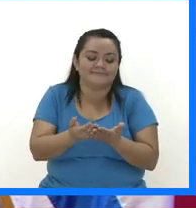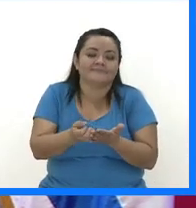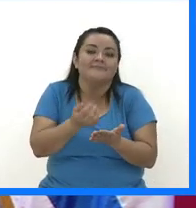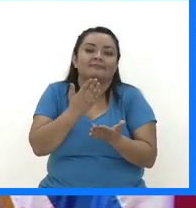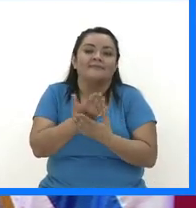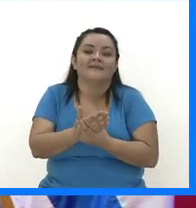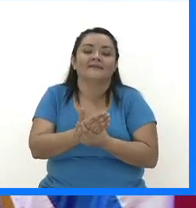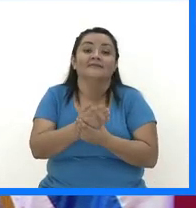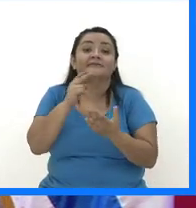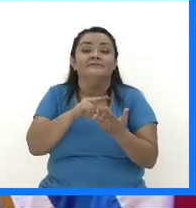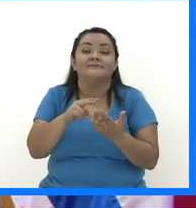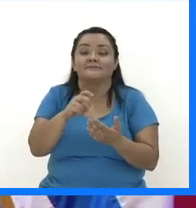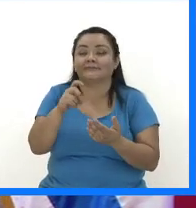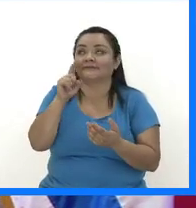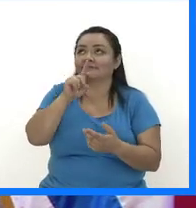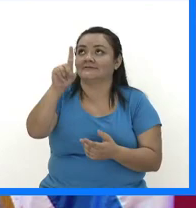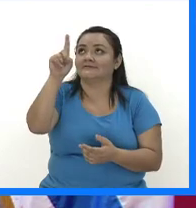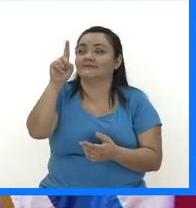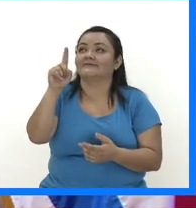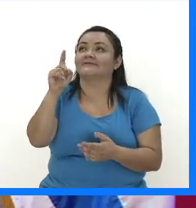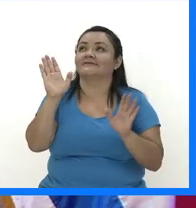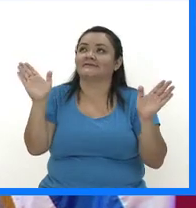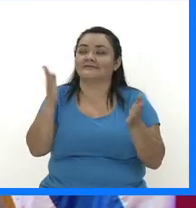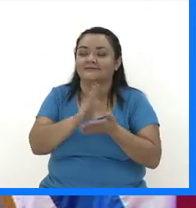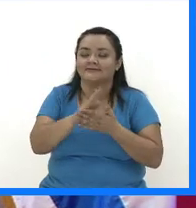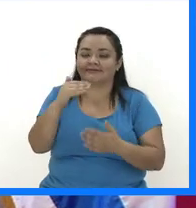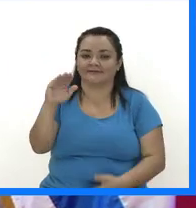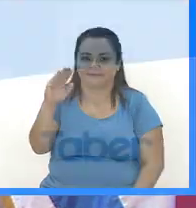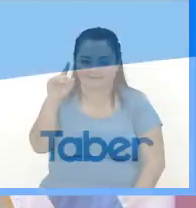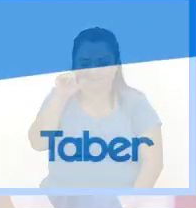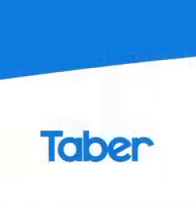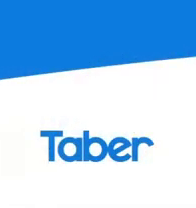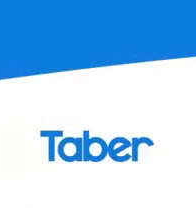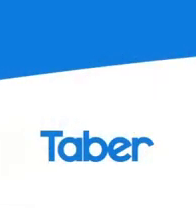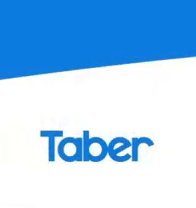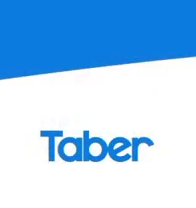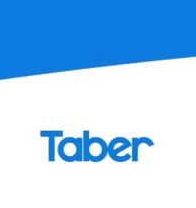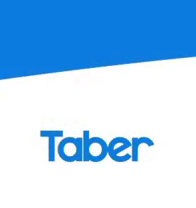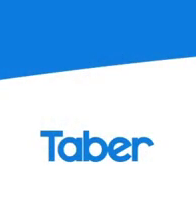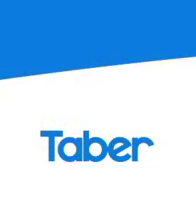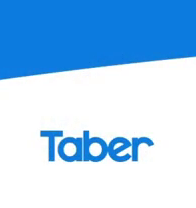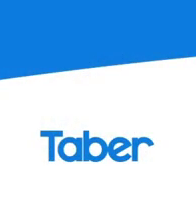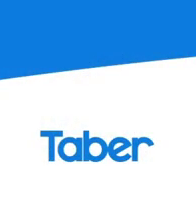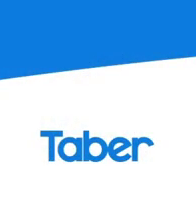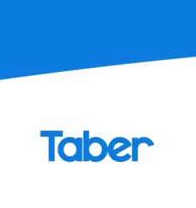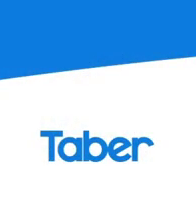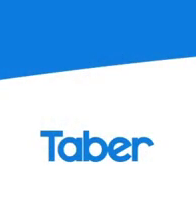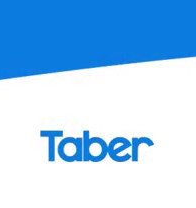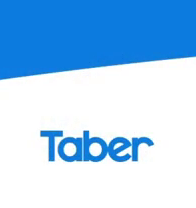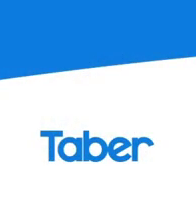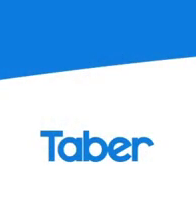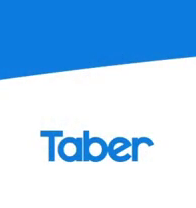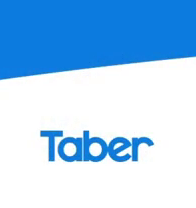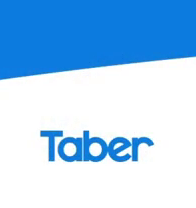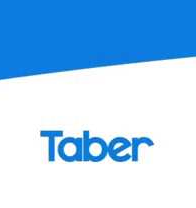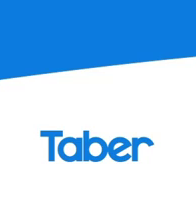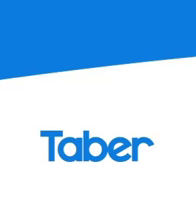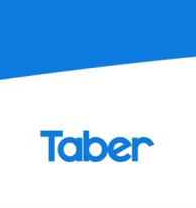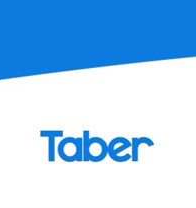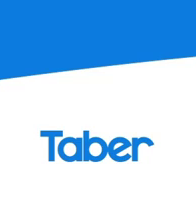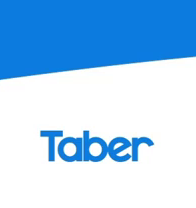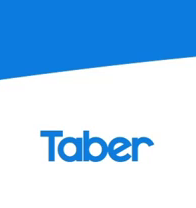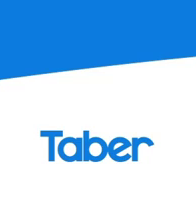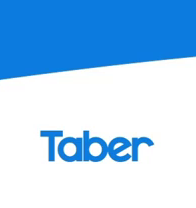palabra del señor la leemos el nombre del padre el hijo el espíritu santo otra vez comenzó jesús a enseñar junto al mar y ser uno alrededor de él mucha